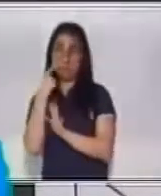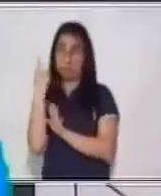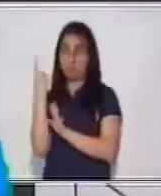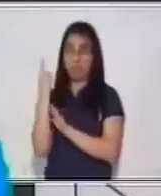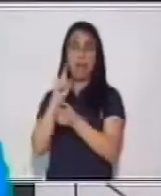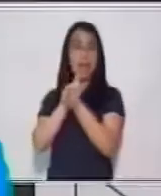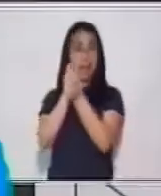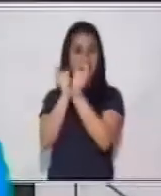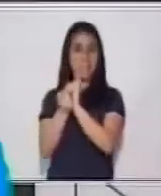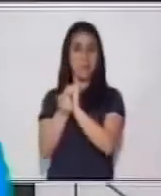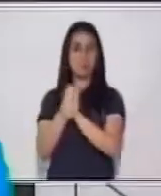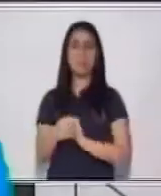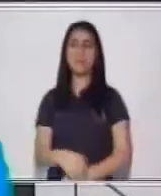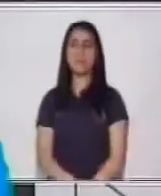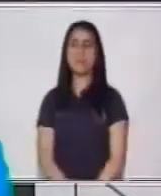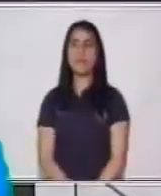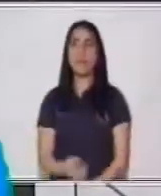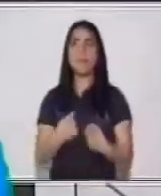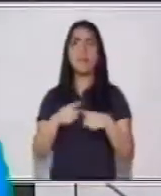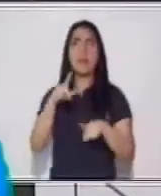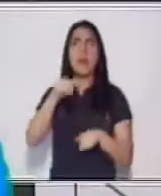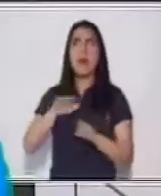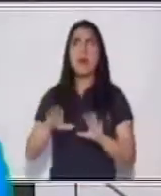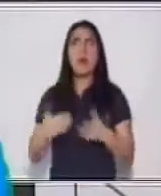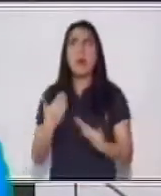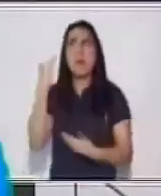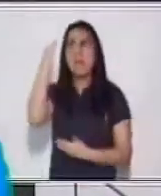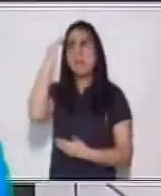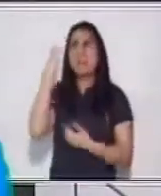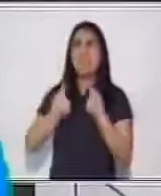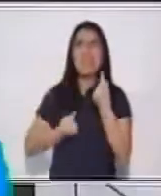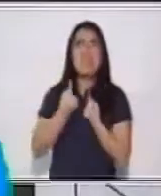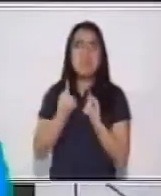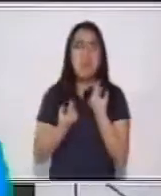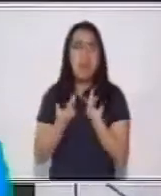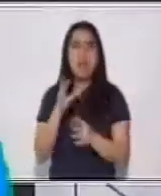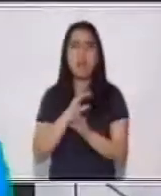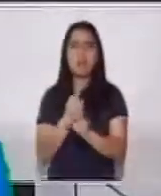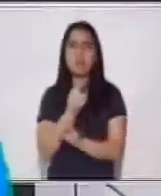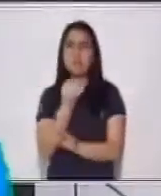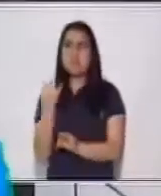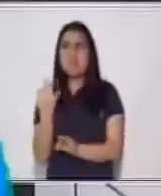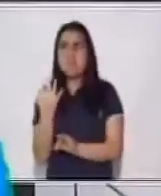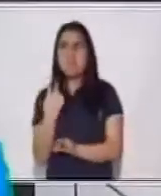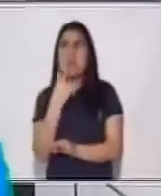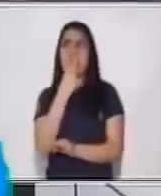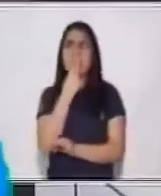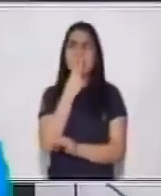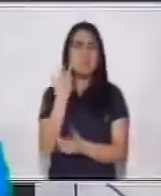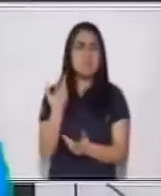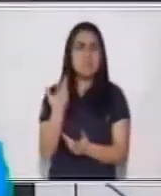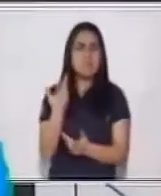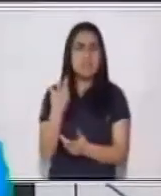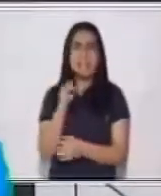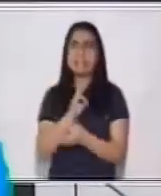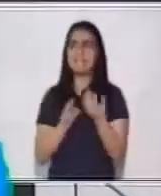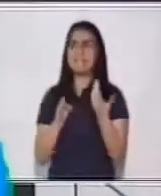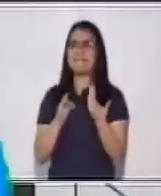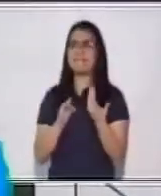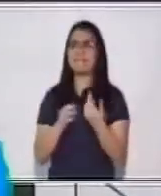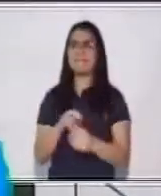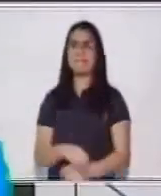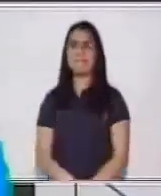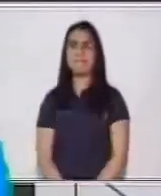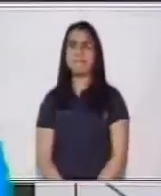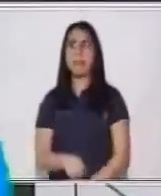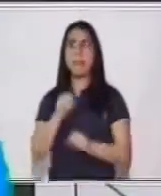Y ahora, para encontrar el valor de la hipotenusa, coseno de 25 que está multiplicando, lo paso a dividir. Y entonces nos